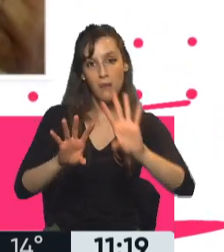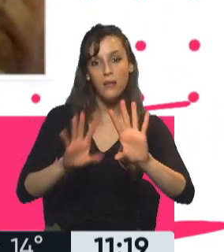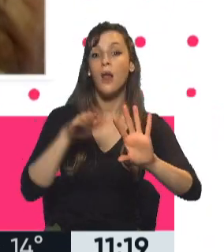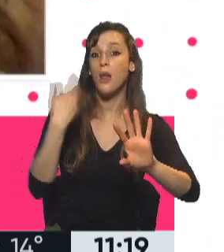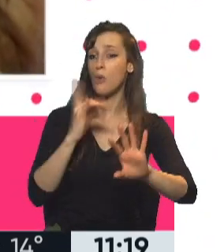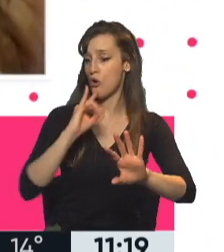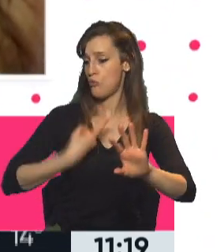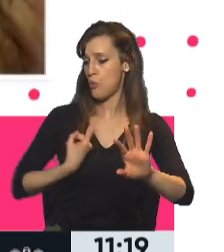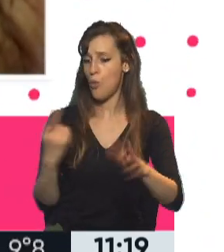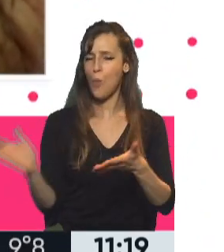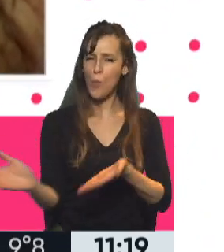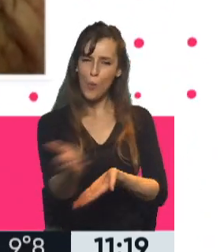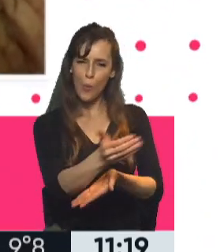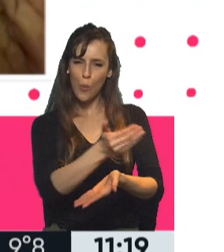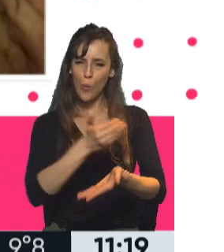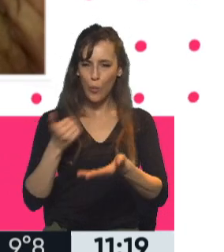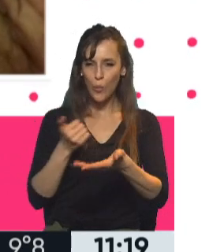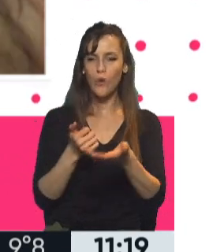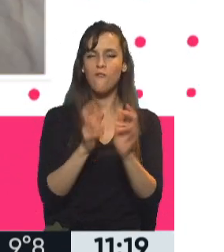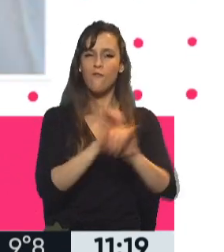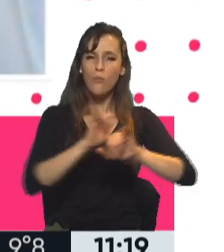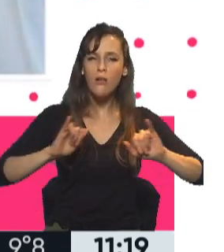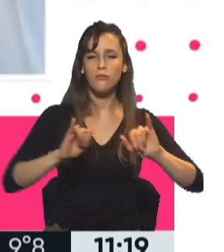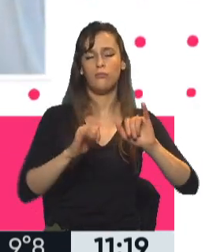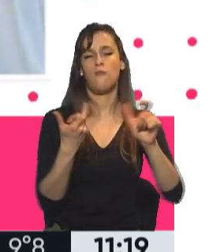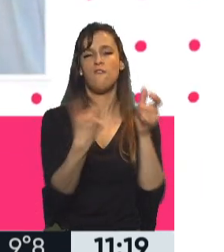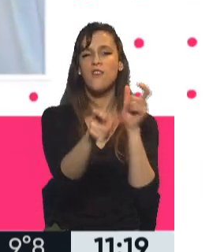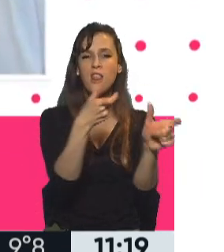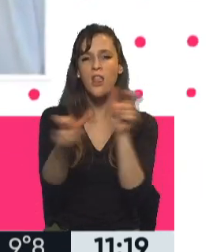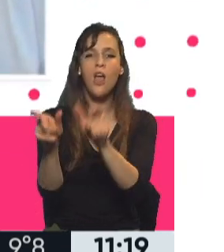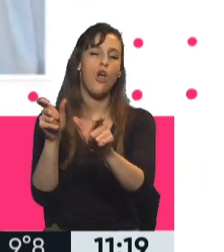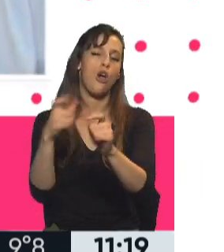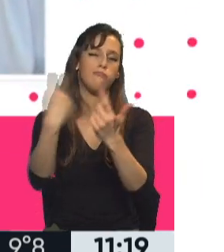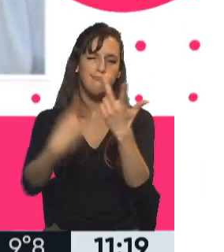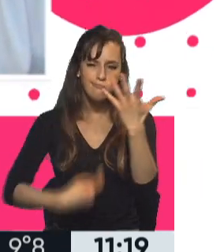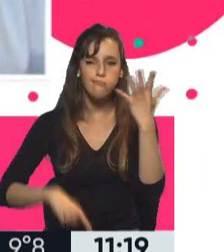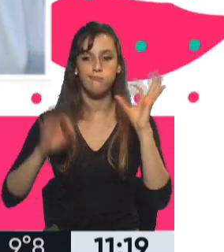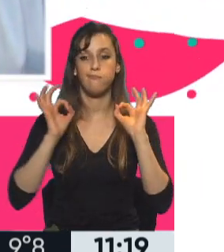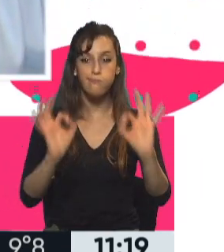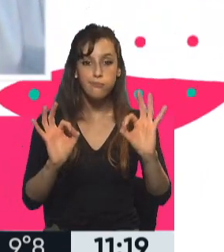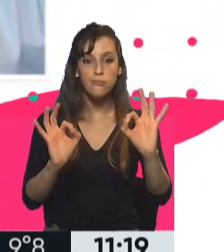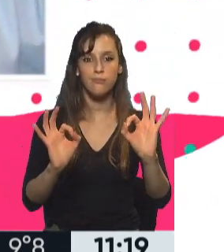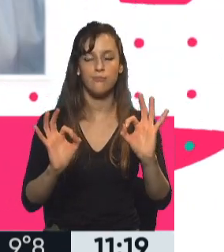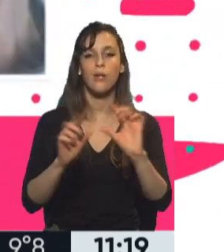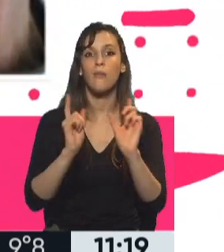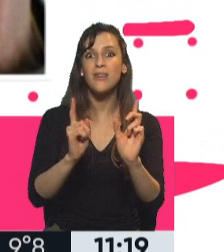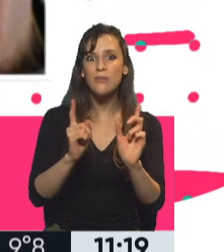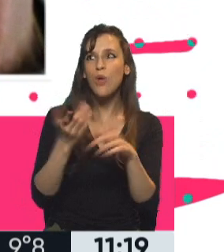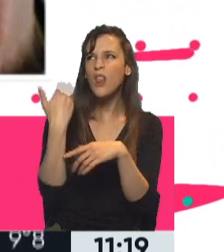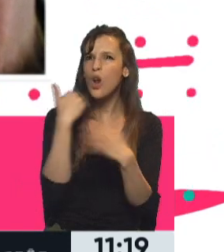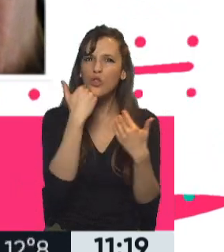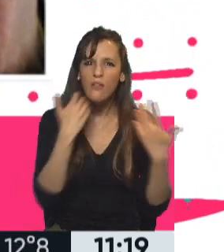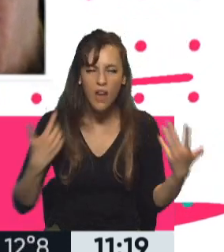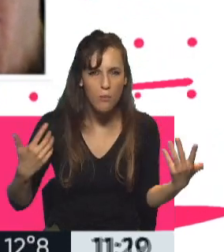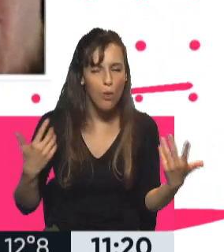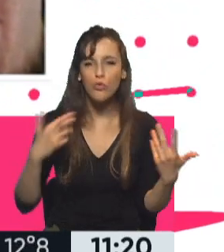y bueno, hacíamos los videos, los pasábamos todos los días, hicimos podcasts, hicimos, bueno, todas esas cosas que no teníamos idea que existían. Qué bueno, claro, ¿no? Tal